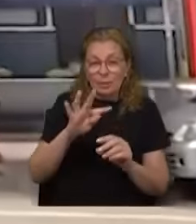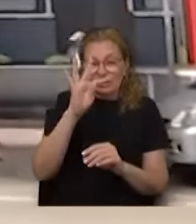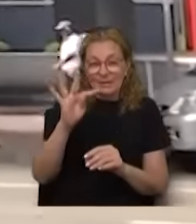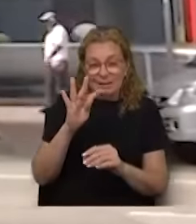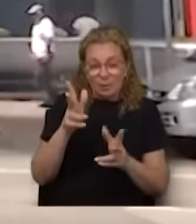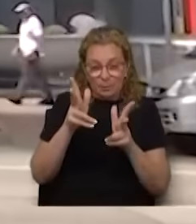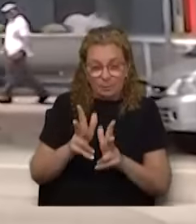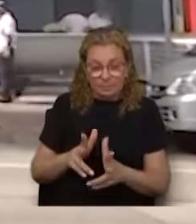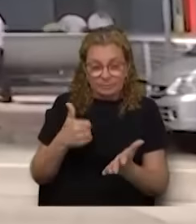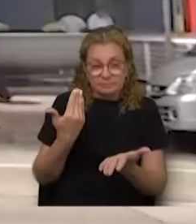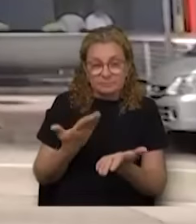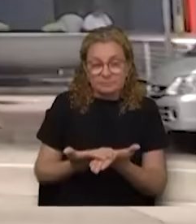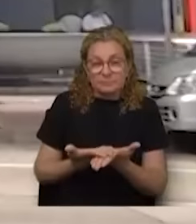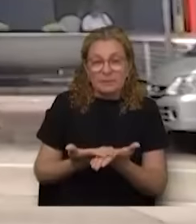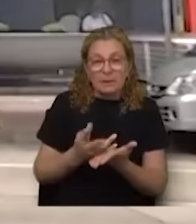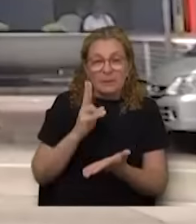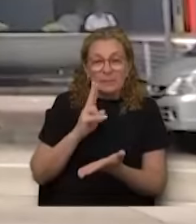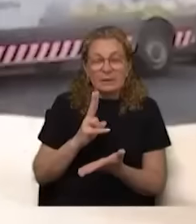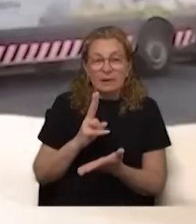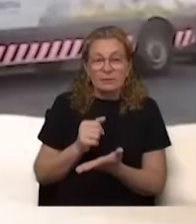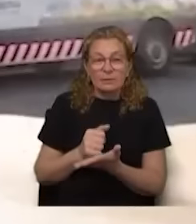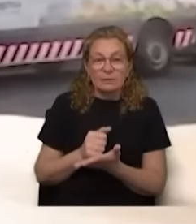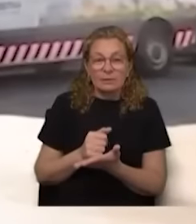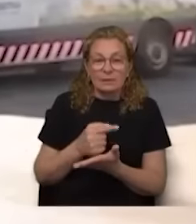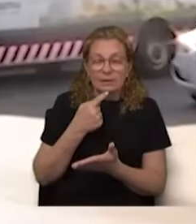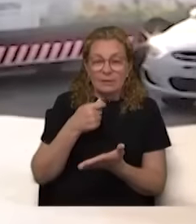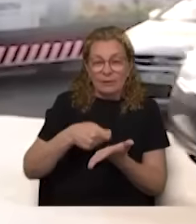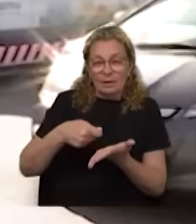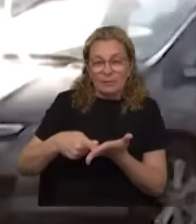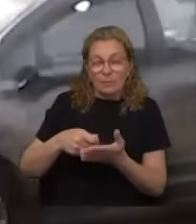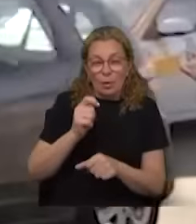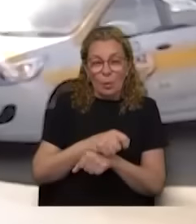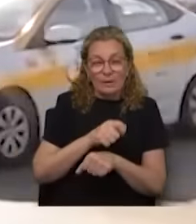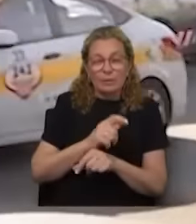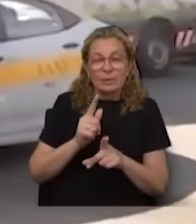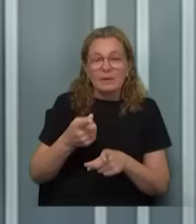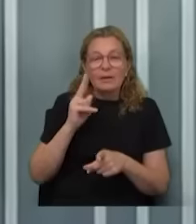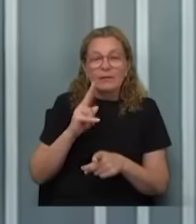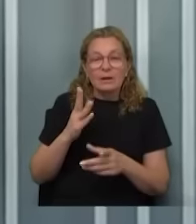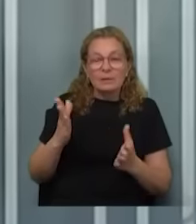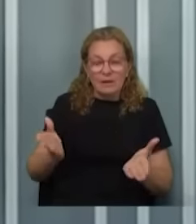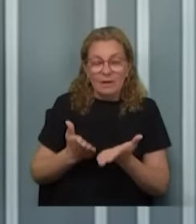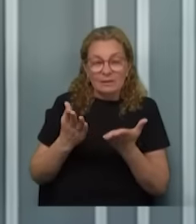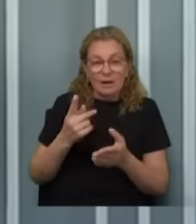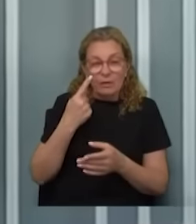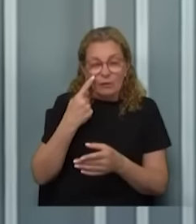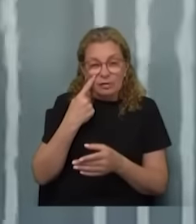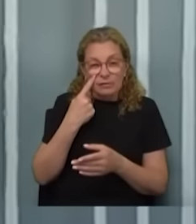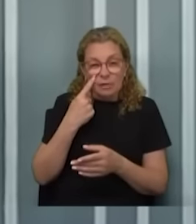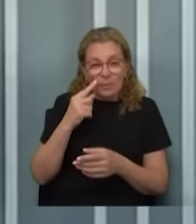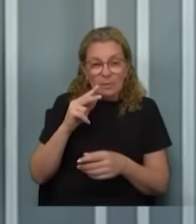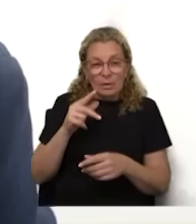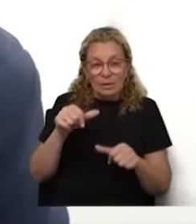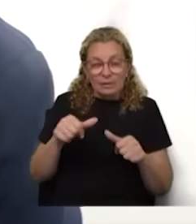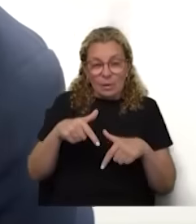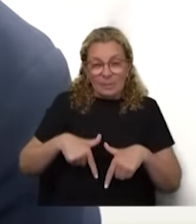sólidos ya desde el punto de vista de lo que refiere a lo económico financiero como a lo jurídico para tratar de levantar Las observaciones que nos hizo el Ministerio en